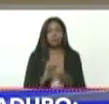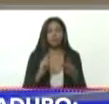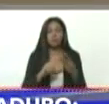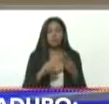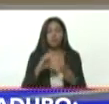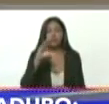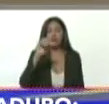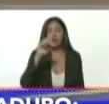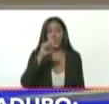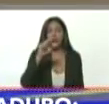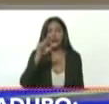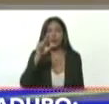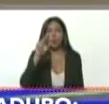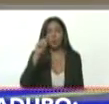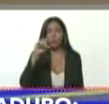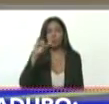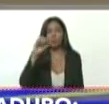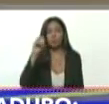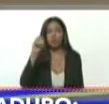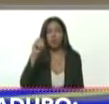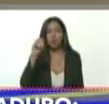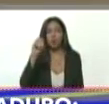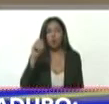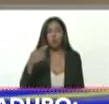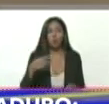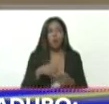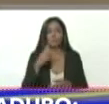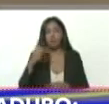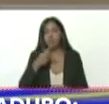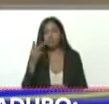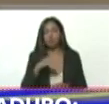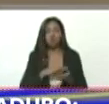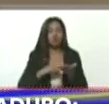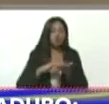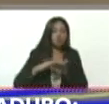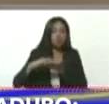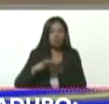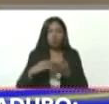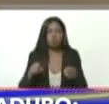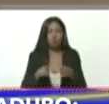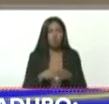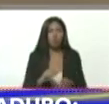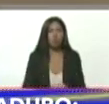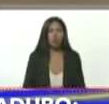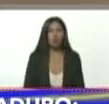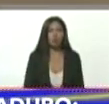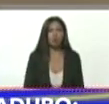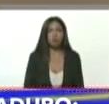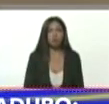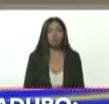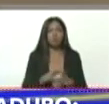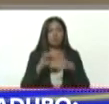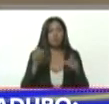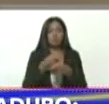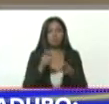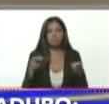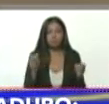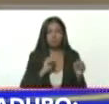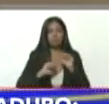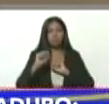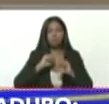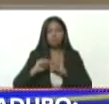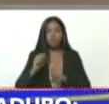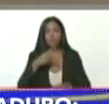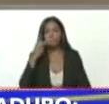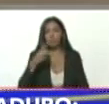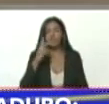Fermín, secretario general del Partido Político Soluciones, Timoteo Zambrano, secretario general del Movimiento